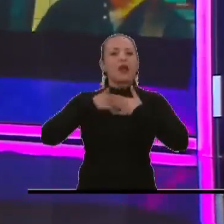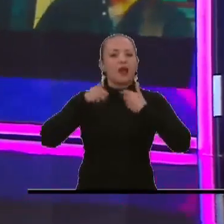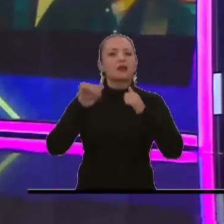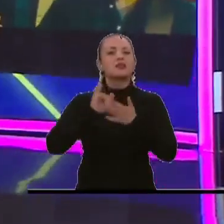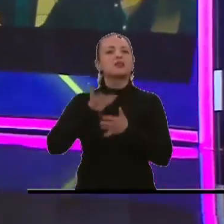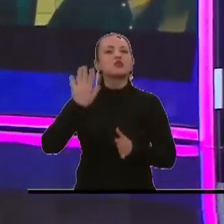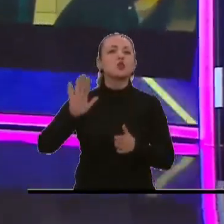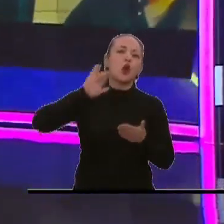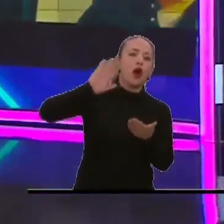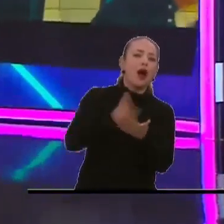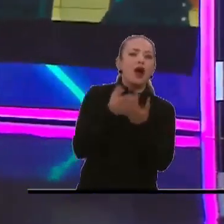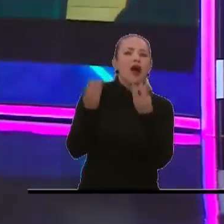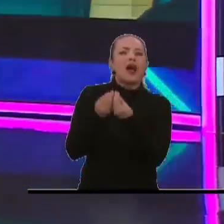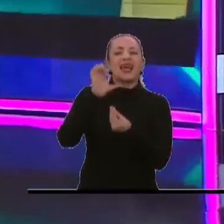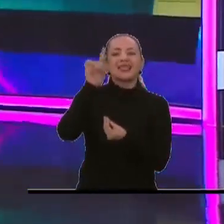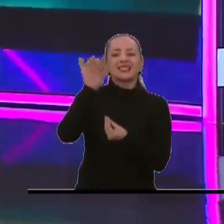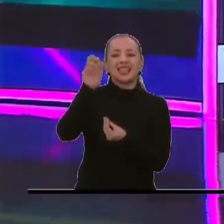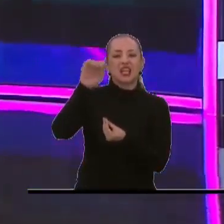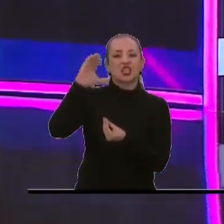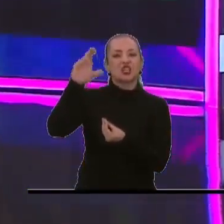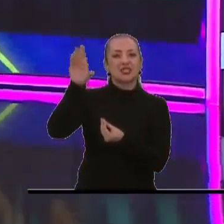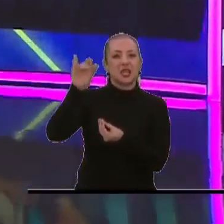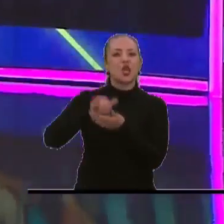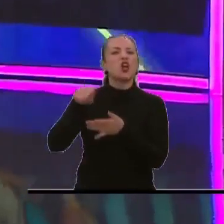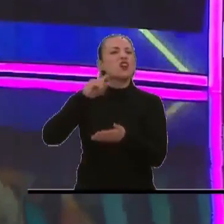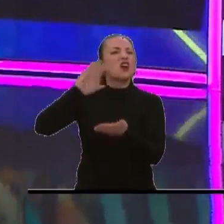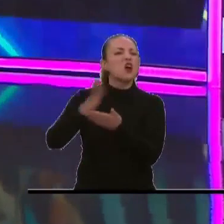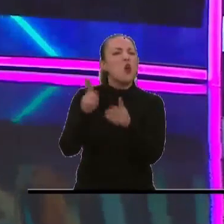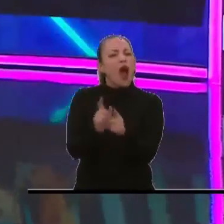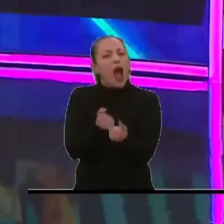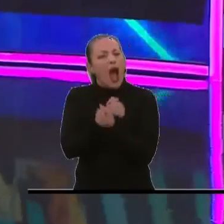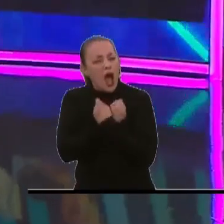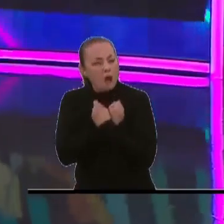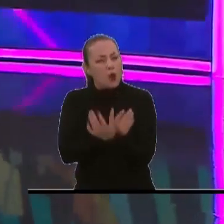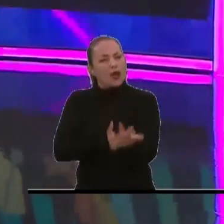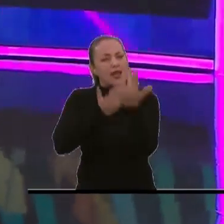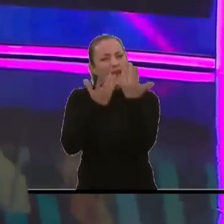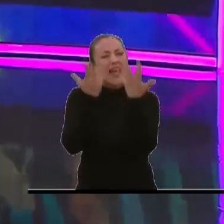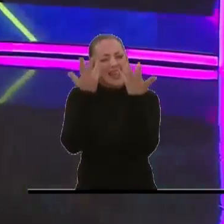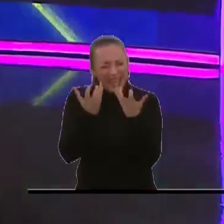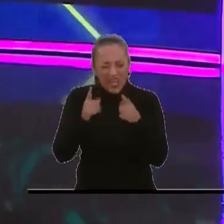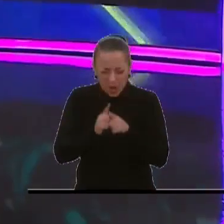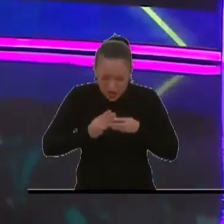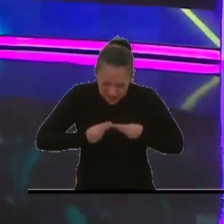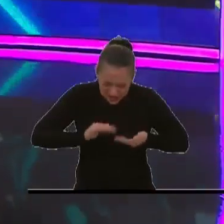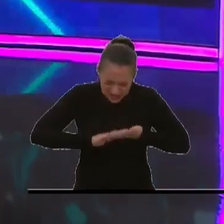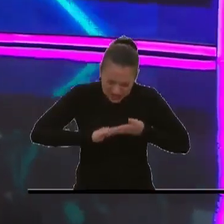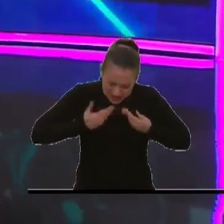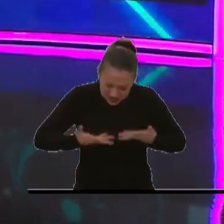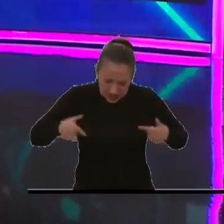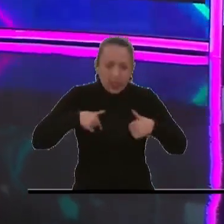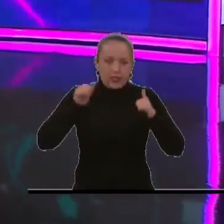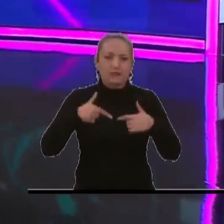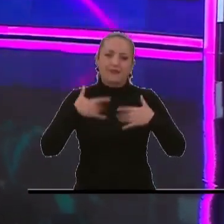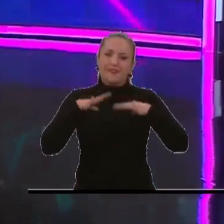este inicio de Semana Santa. Un tema sobre el amor, sobre la esperanza, sobre lo que queremos sanar y reparar. Con ellos les deseo una muy